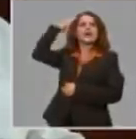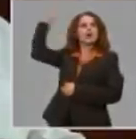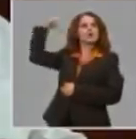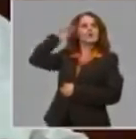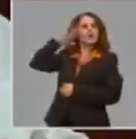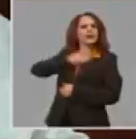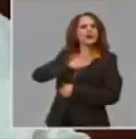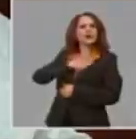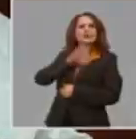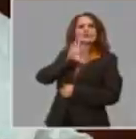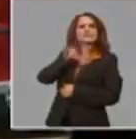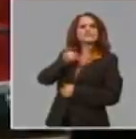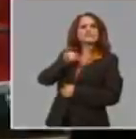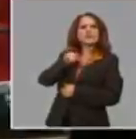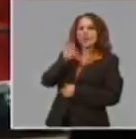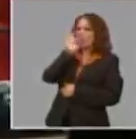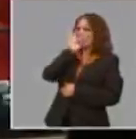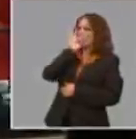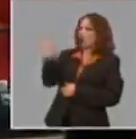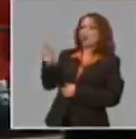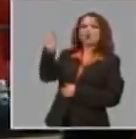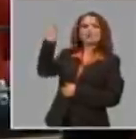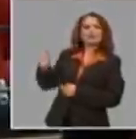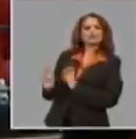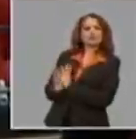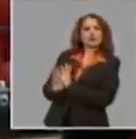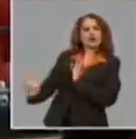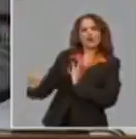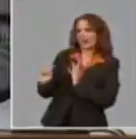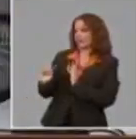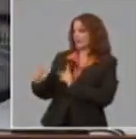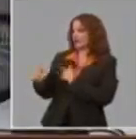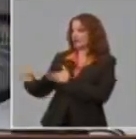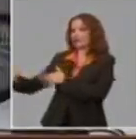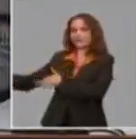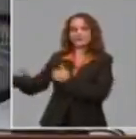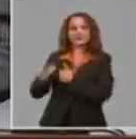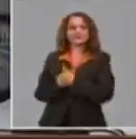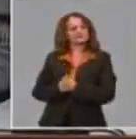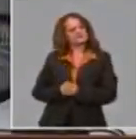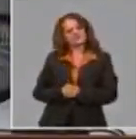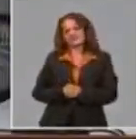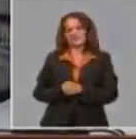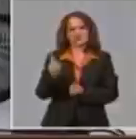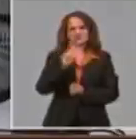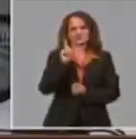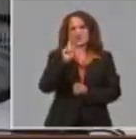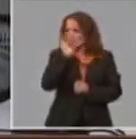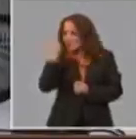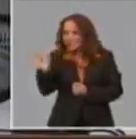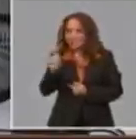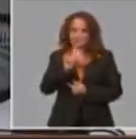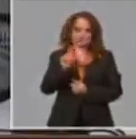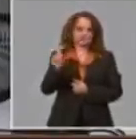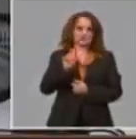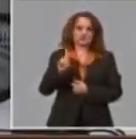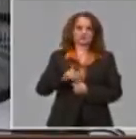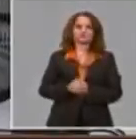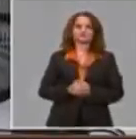hacia este tipo de figura y eso está muy lejos de la manera en que se